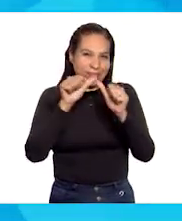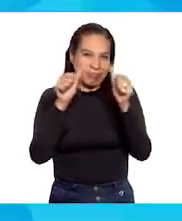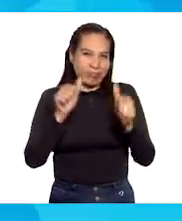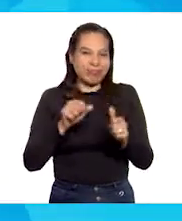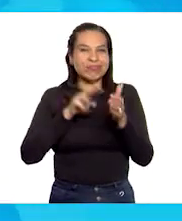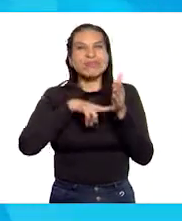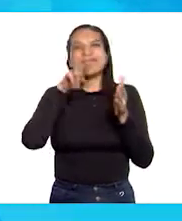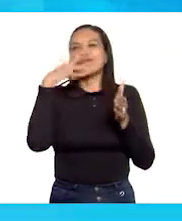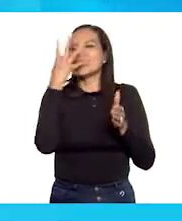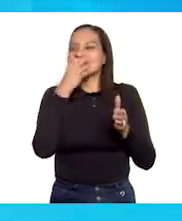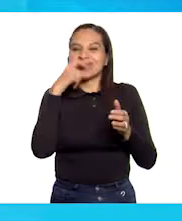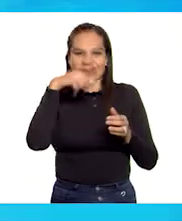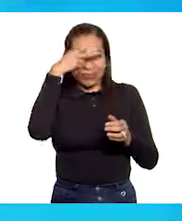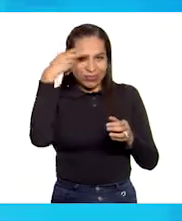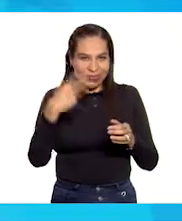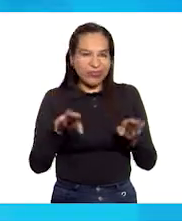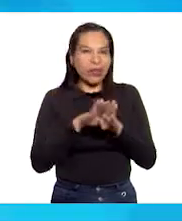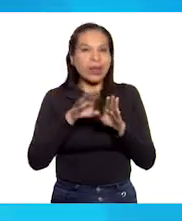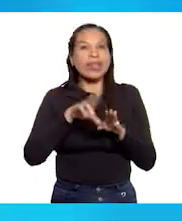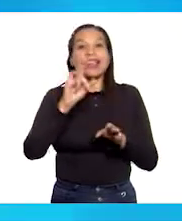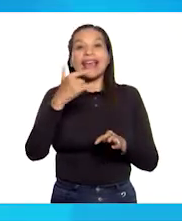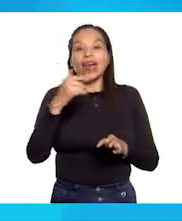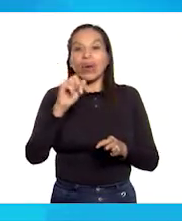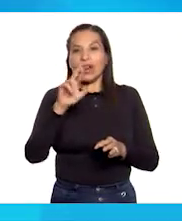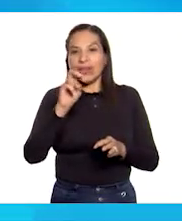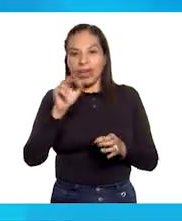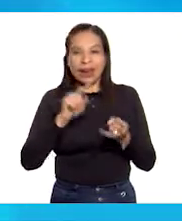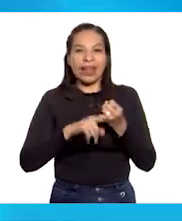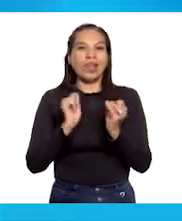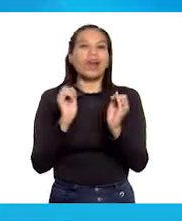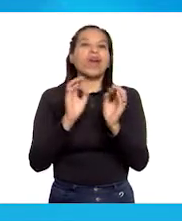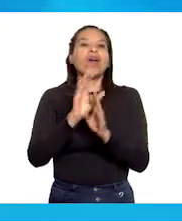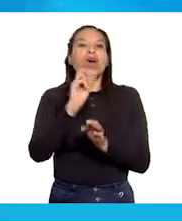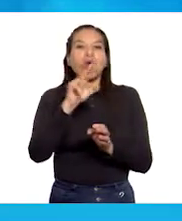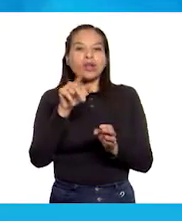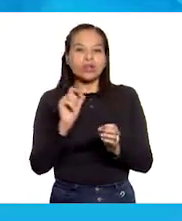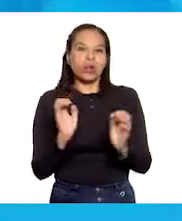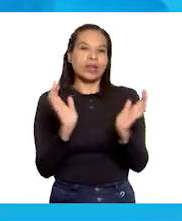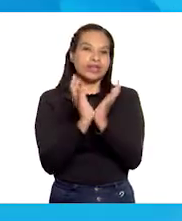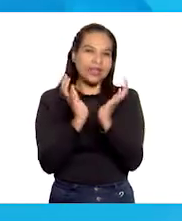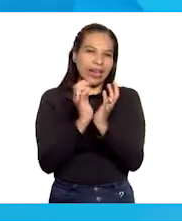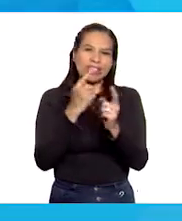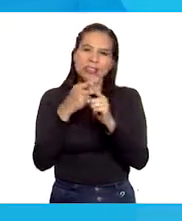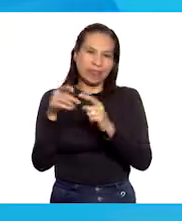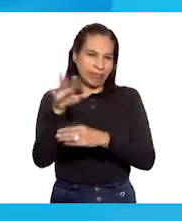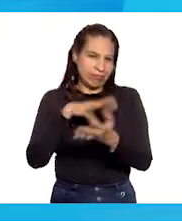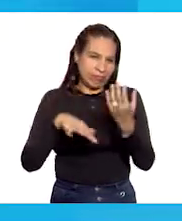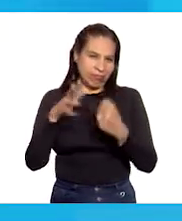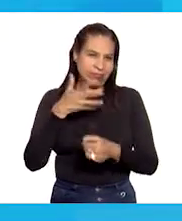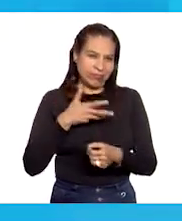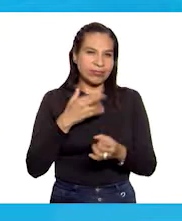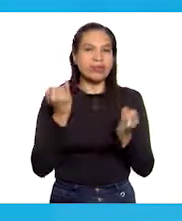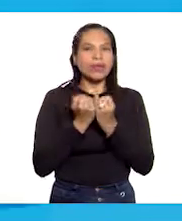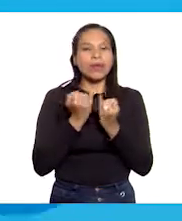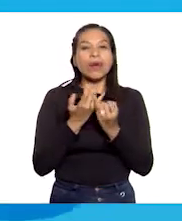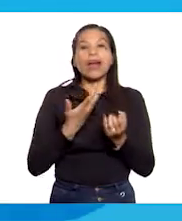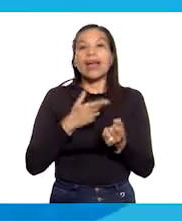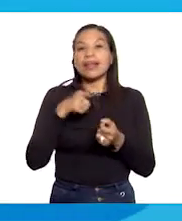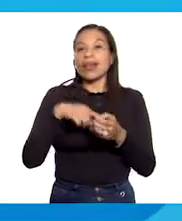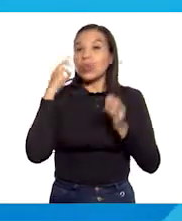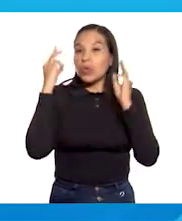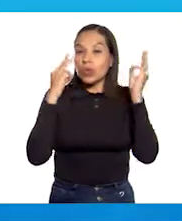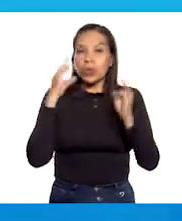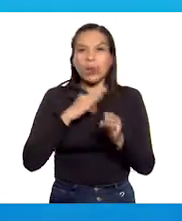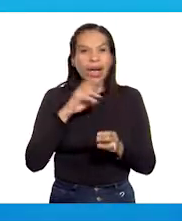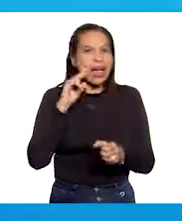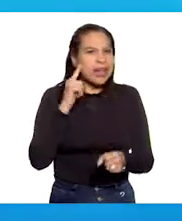artistas muralistas de México, como Diego Rivera, Orozco, Siqueiros, por mencionar algunos. También dentro del museo